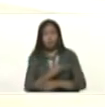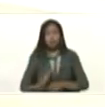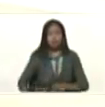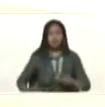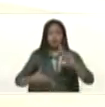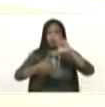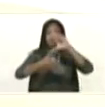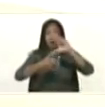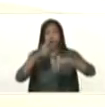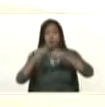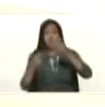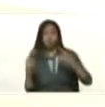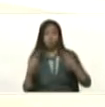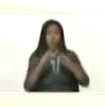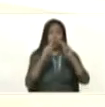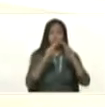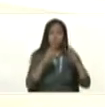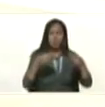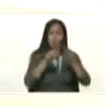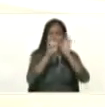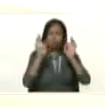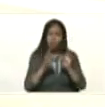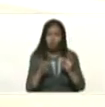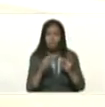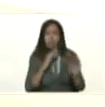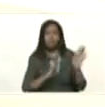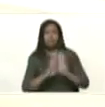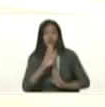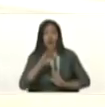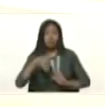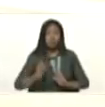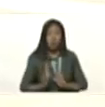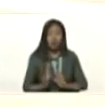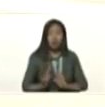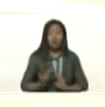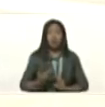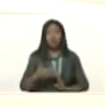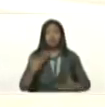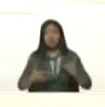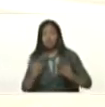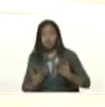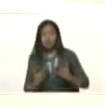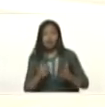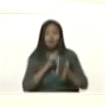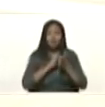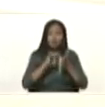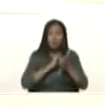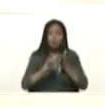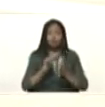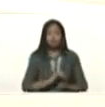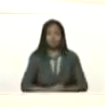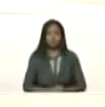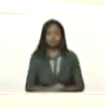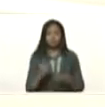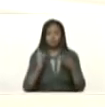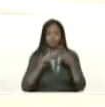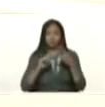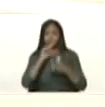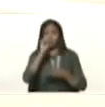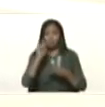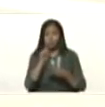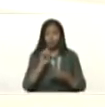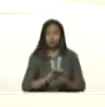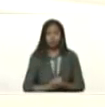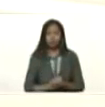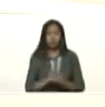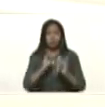Latina? Encuentros paralelos que se desarrollan a este evento diplomático en Nueva York. Y la tercera pregunta,